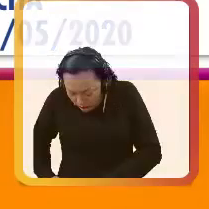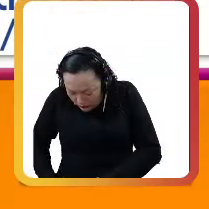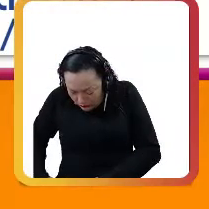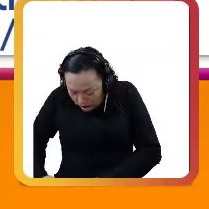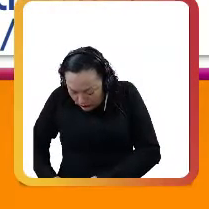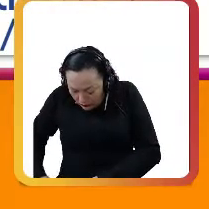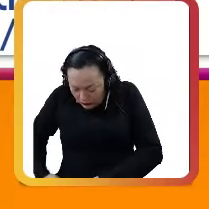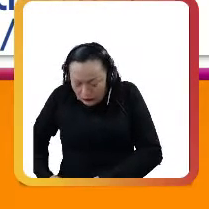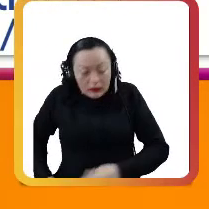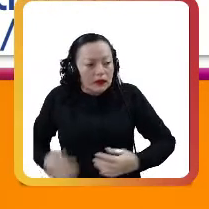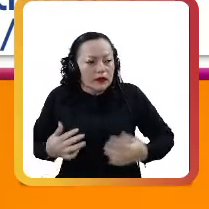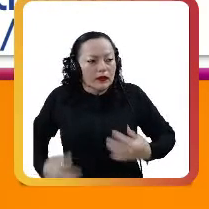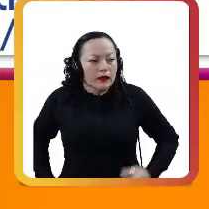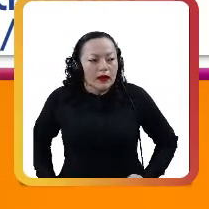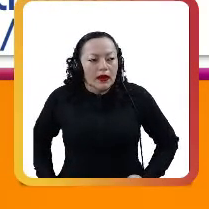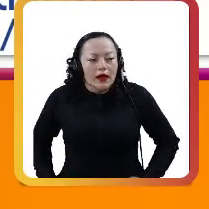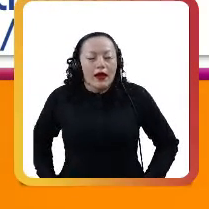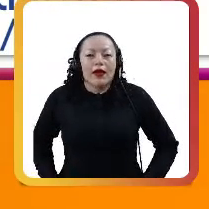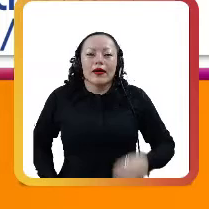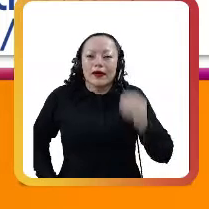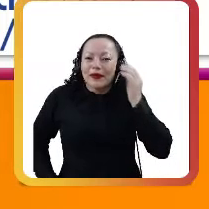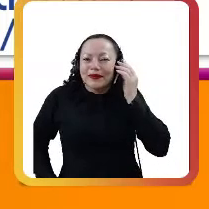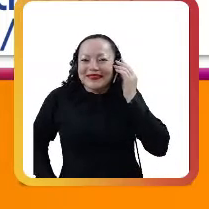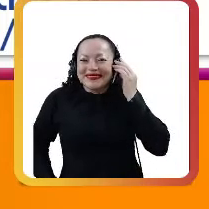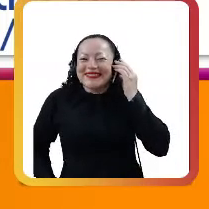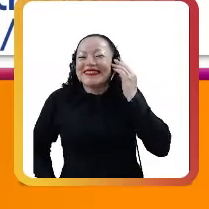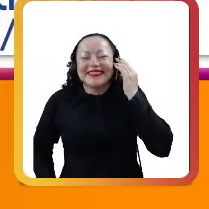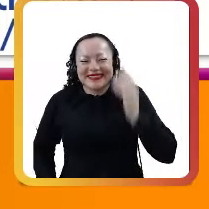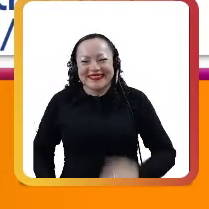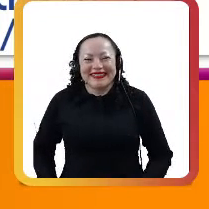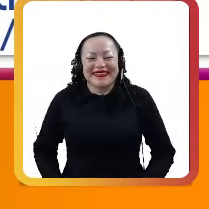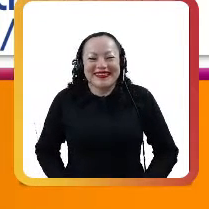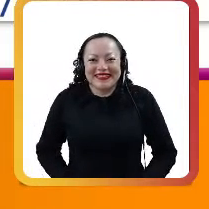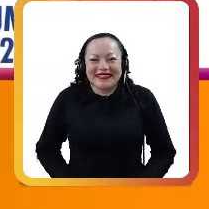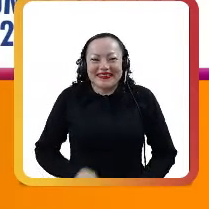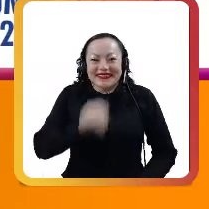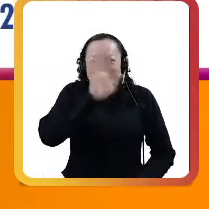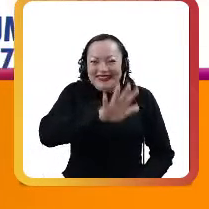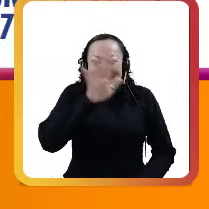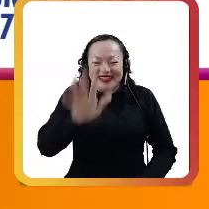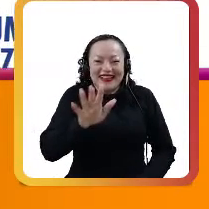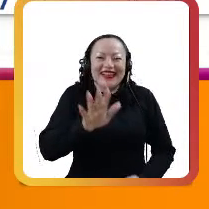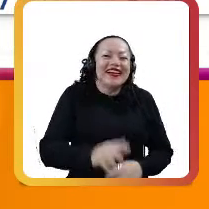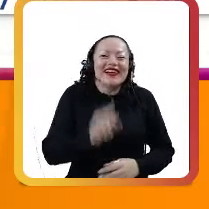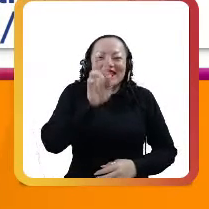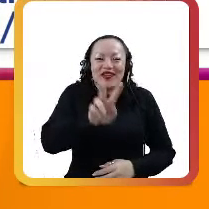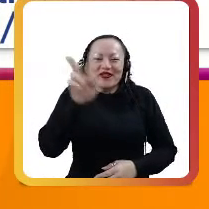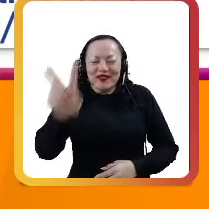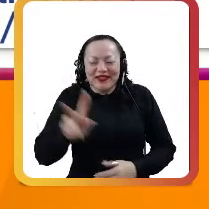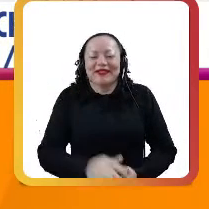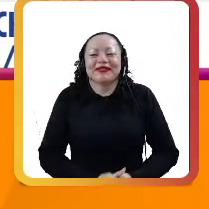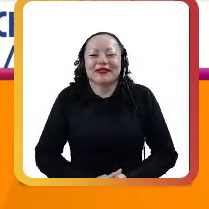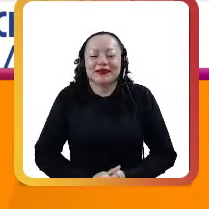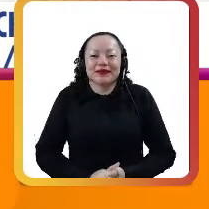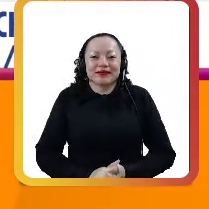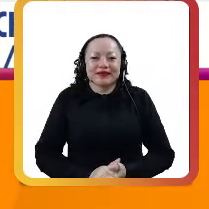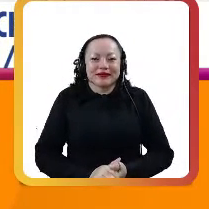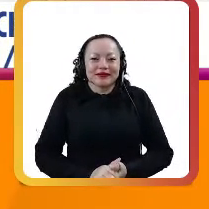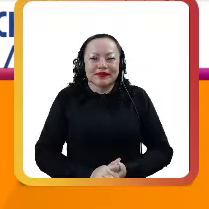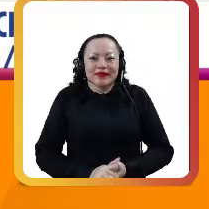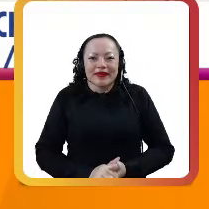esta lotería. Chontico Día 55-22, 5-5-2-2.